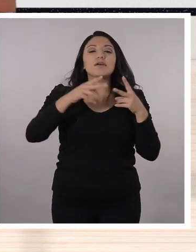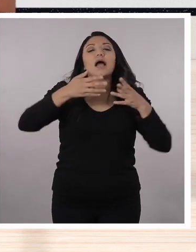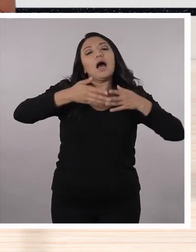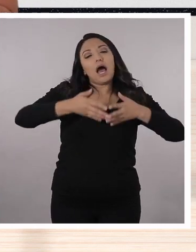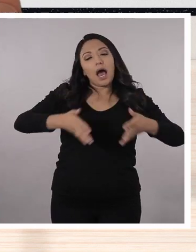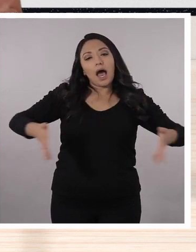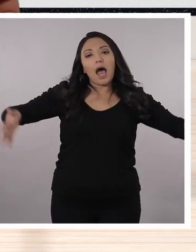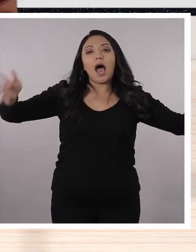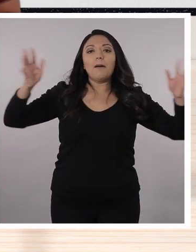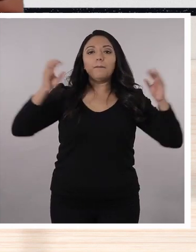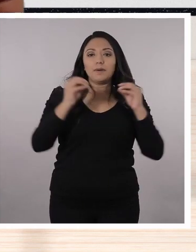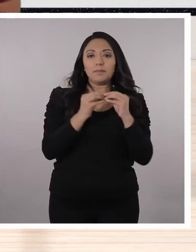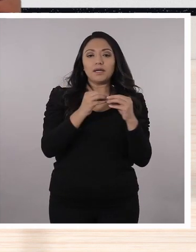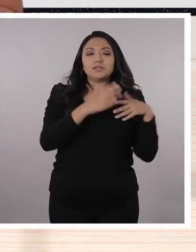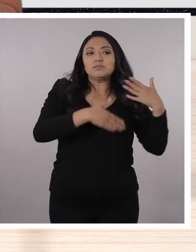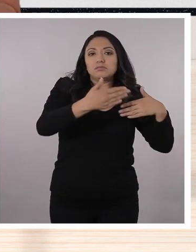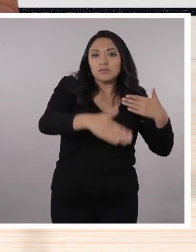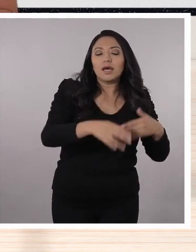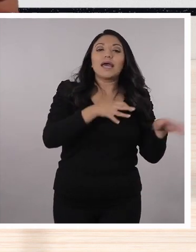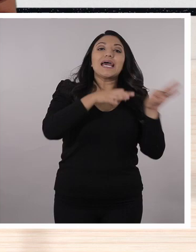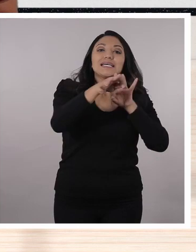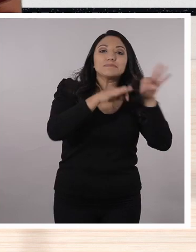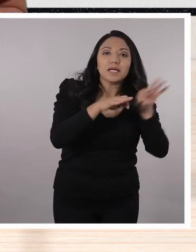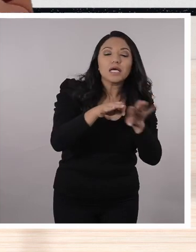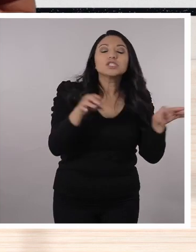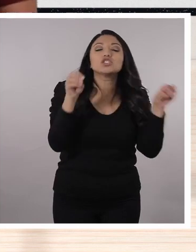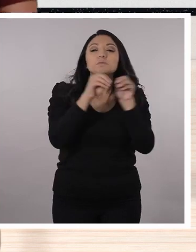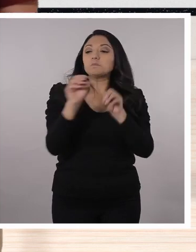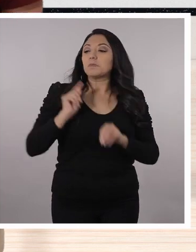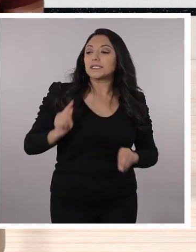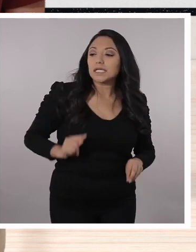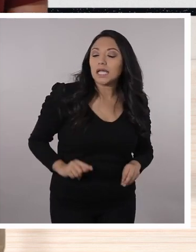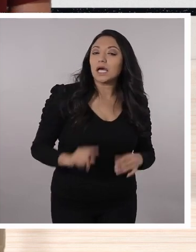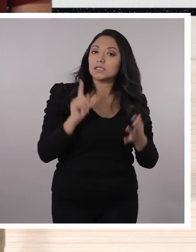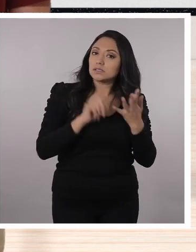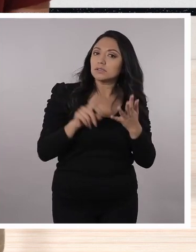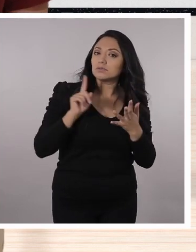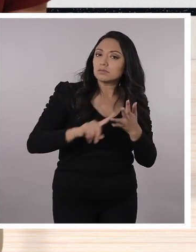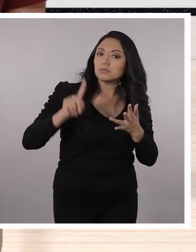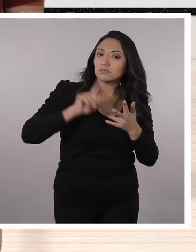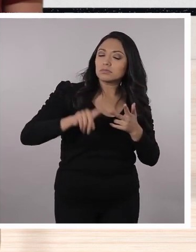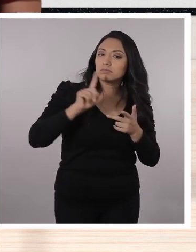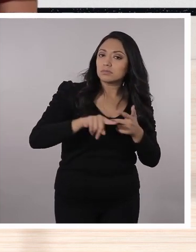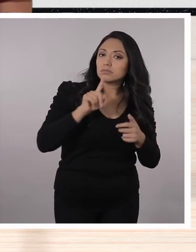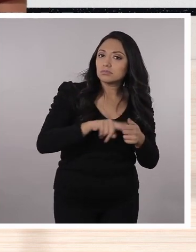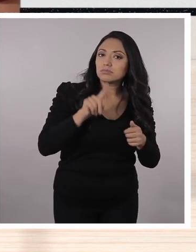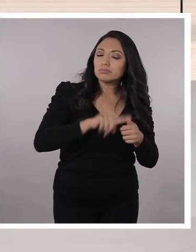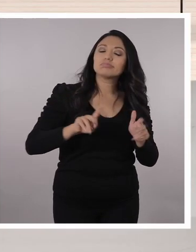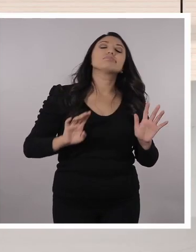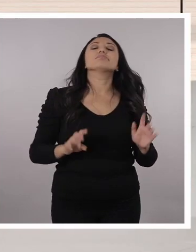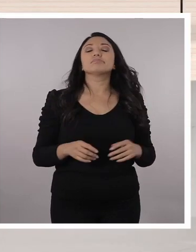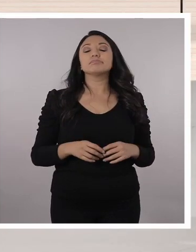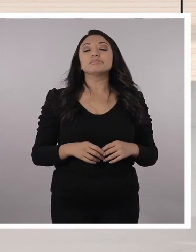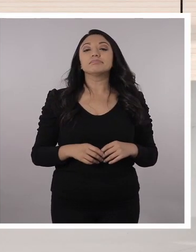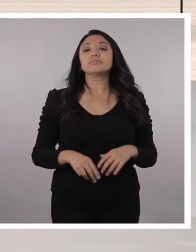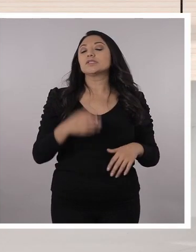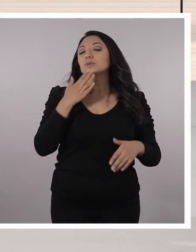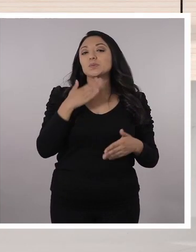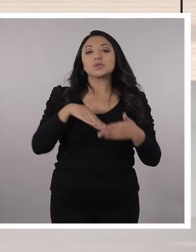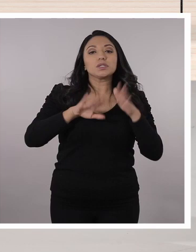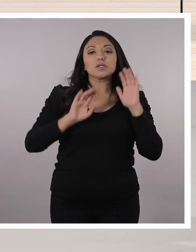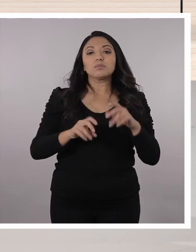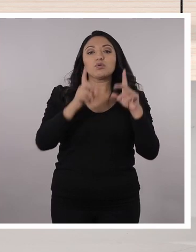vamos a extender la información, vamos a desarrollar, vamos a dar más detalles sobre el tema. En este caso de la